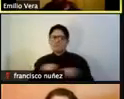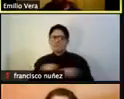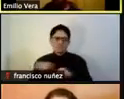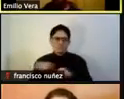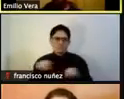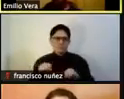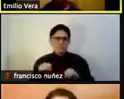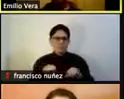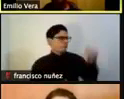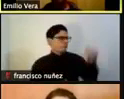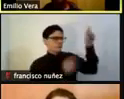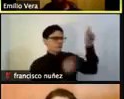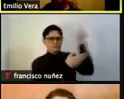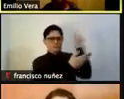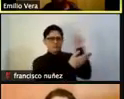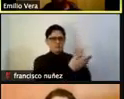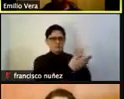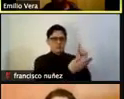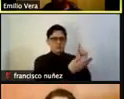¿Cuál es el principal error?